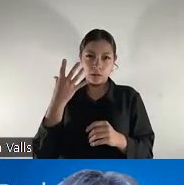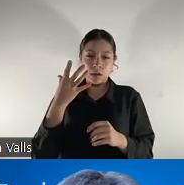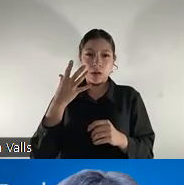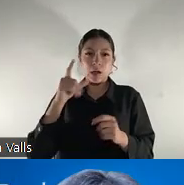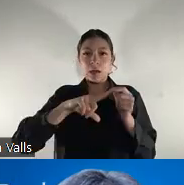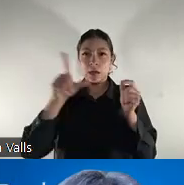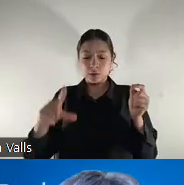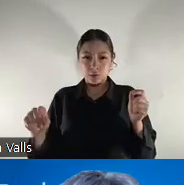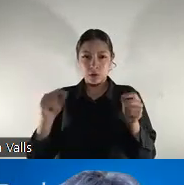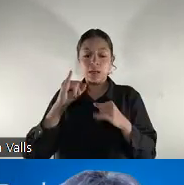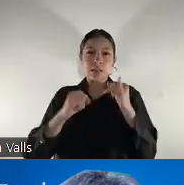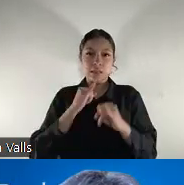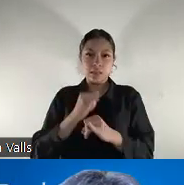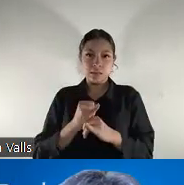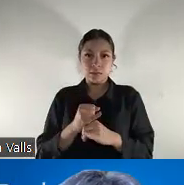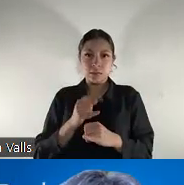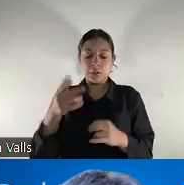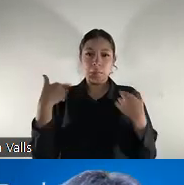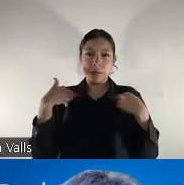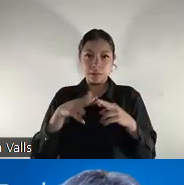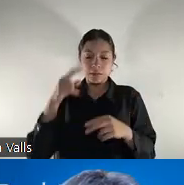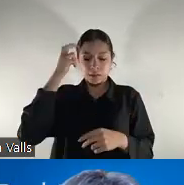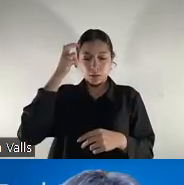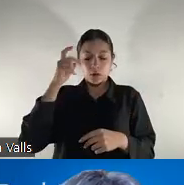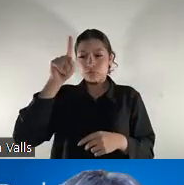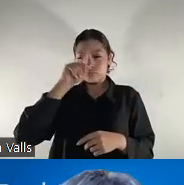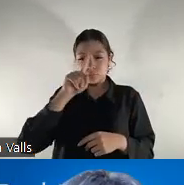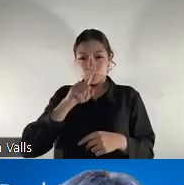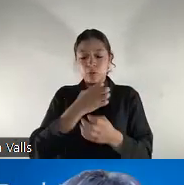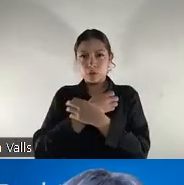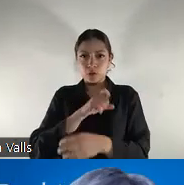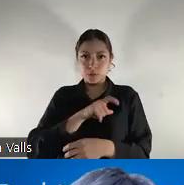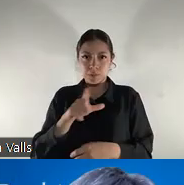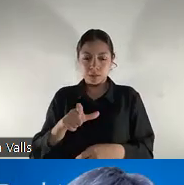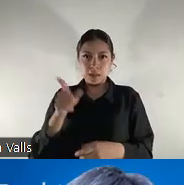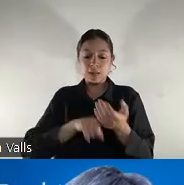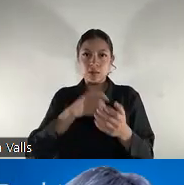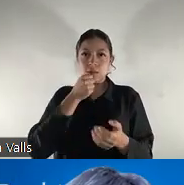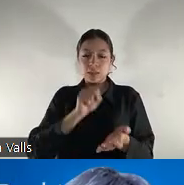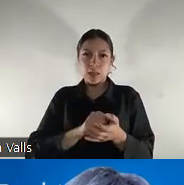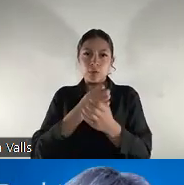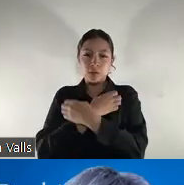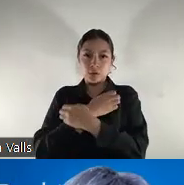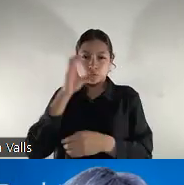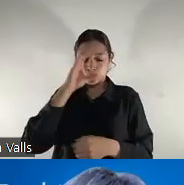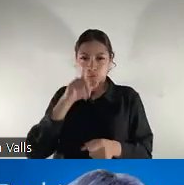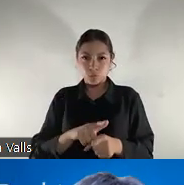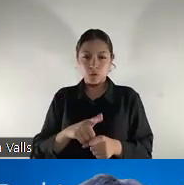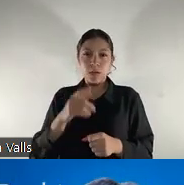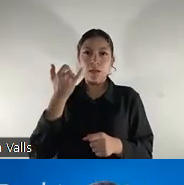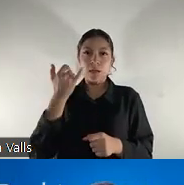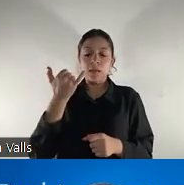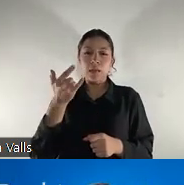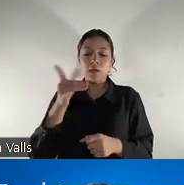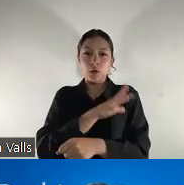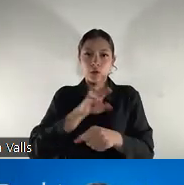e internacional. Es maestra psicóloga, orientadora de educación especial en la Secretaría de Educación y Cultura y es coordinadora del área